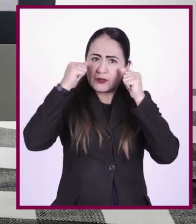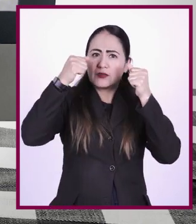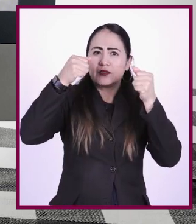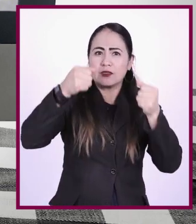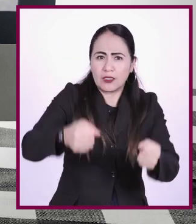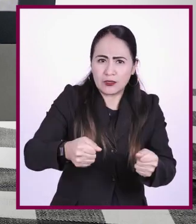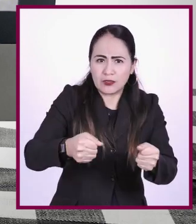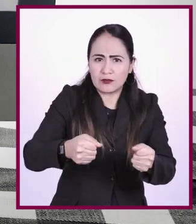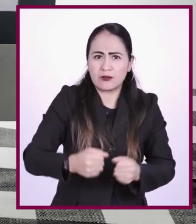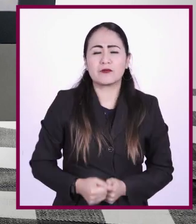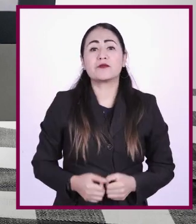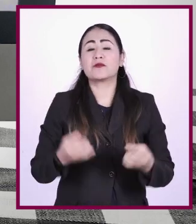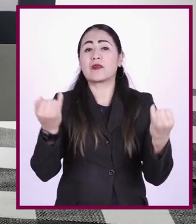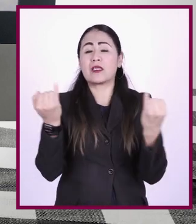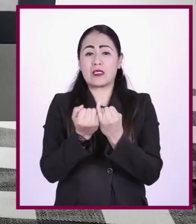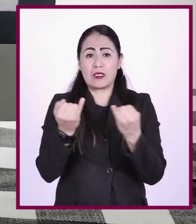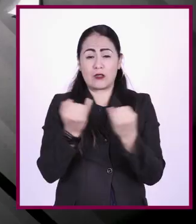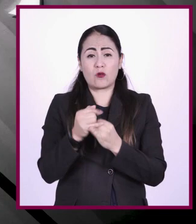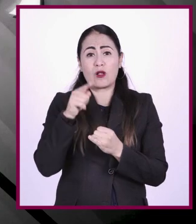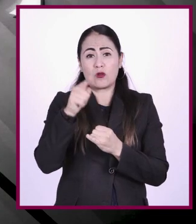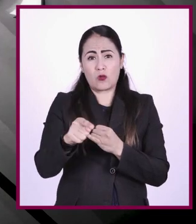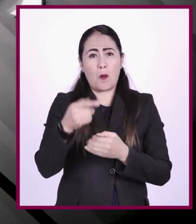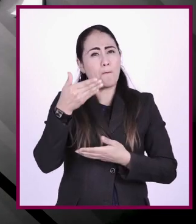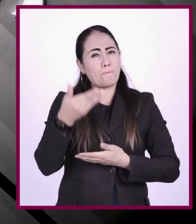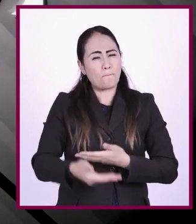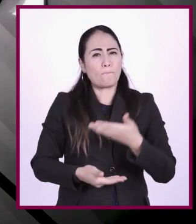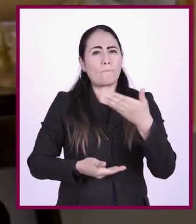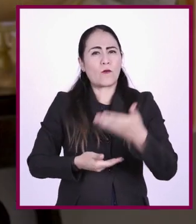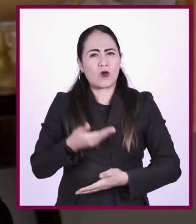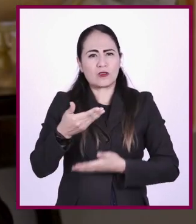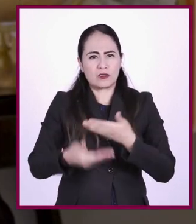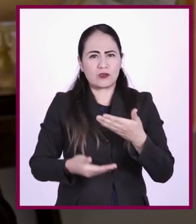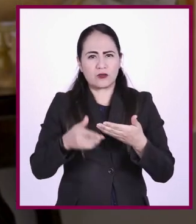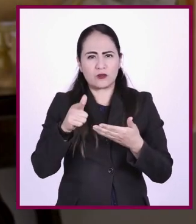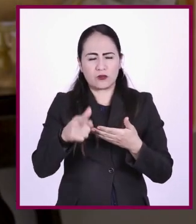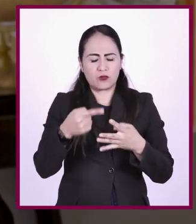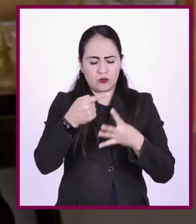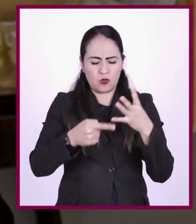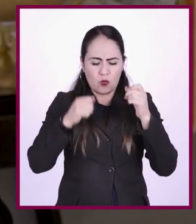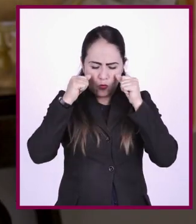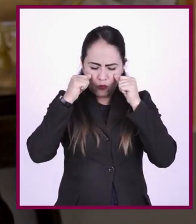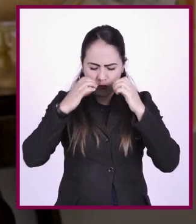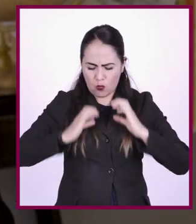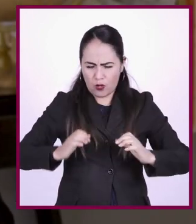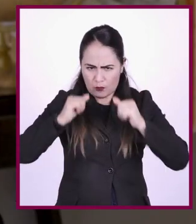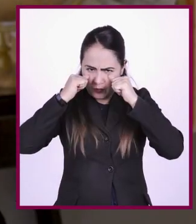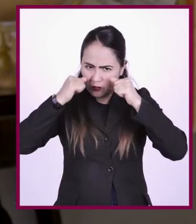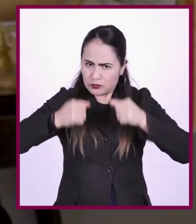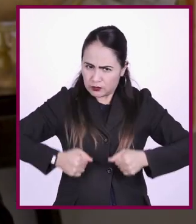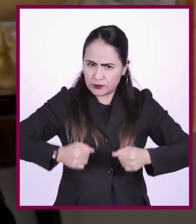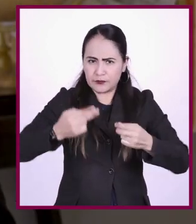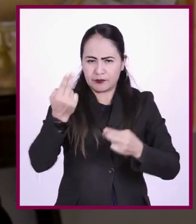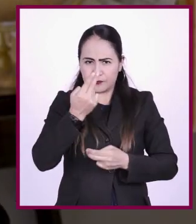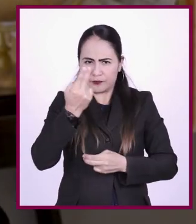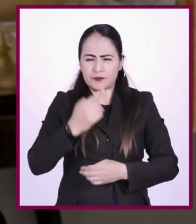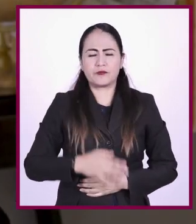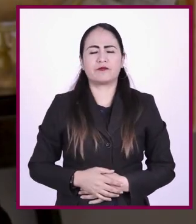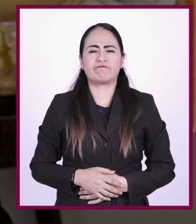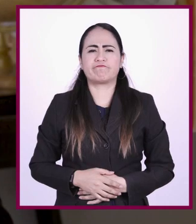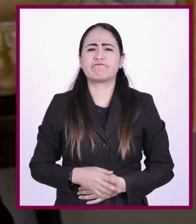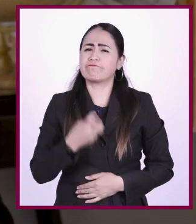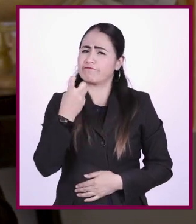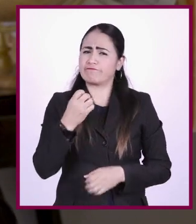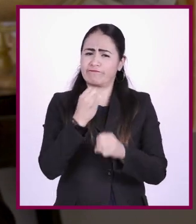proceso que está siguiendo tu cuerpo, ¿no? Muy interesante la información que nos comparte nuestra